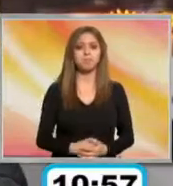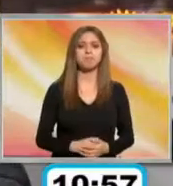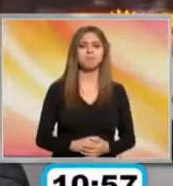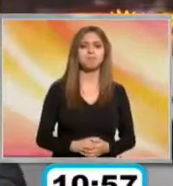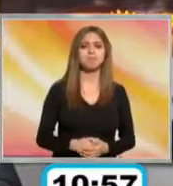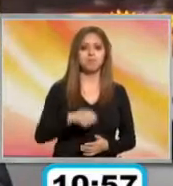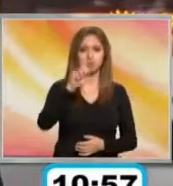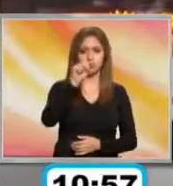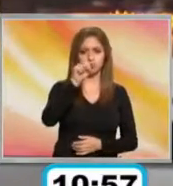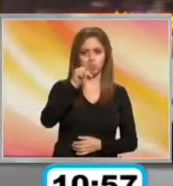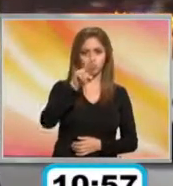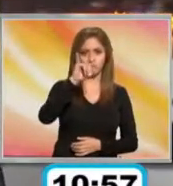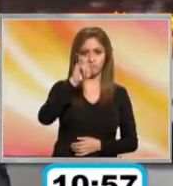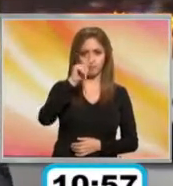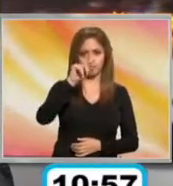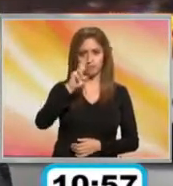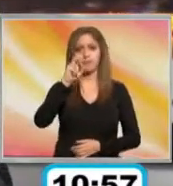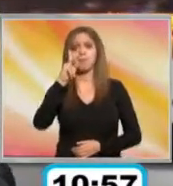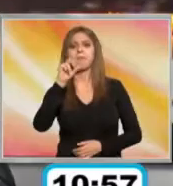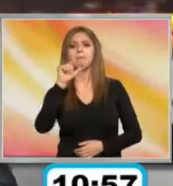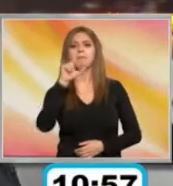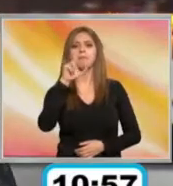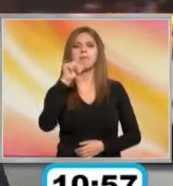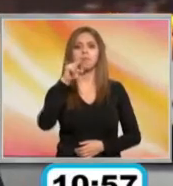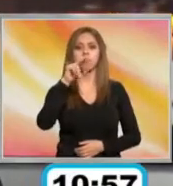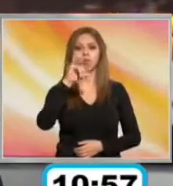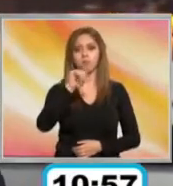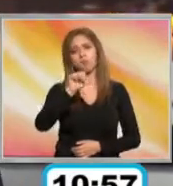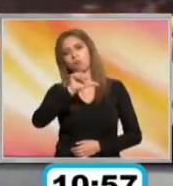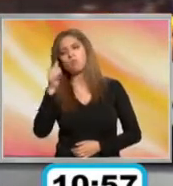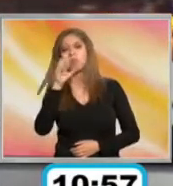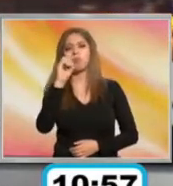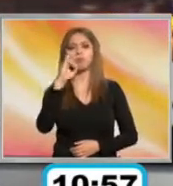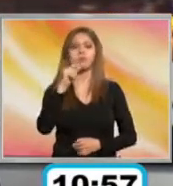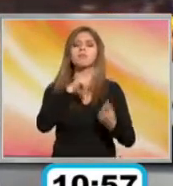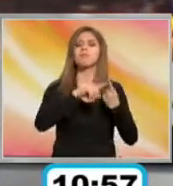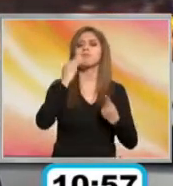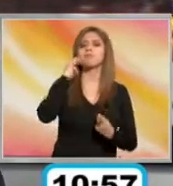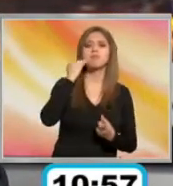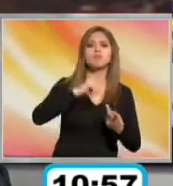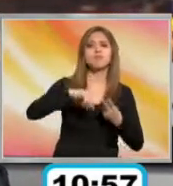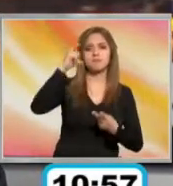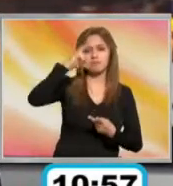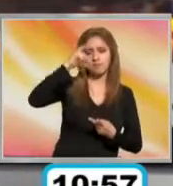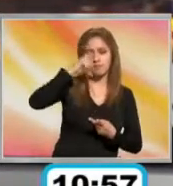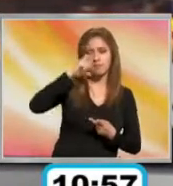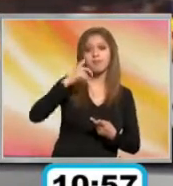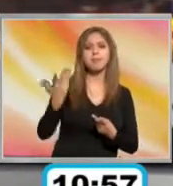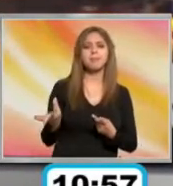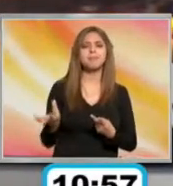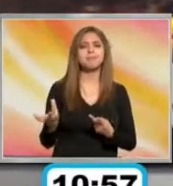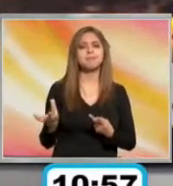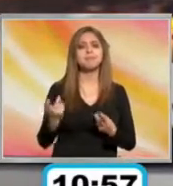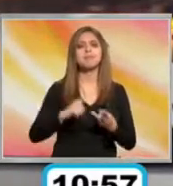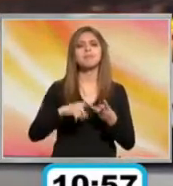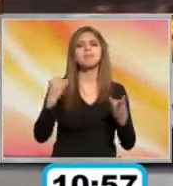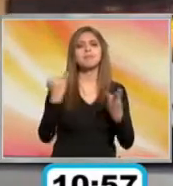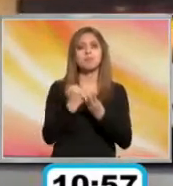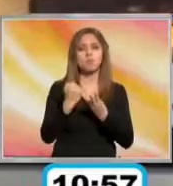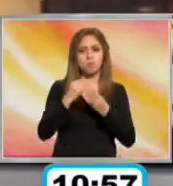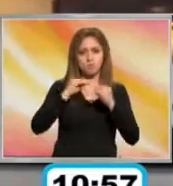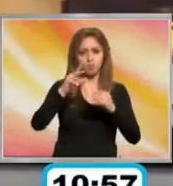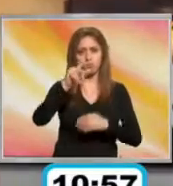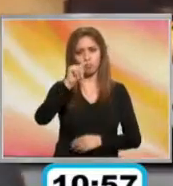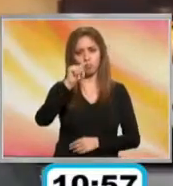lados como Sweet Paranoia, en alguna Sweet Paranoia oficial, estamos en Facebook, estamos en Instagram, estamos presentando nuestro